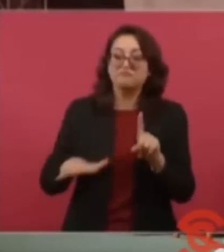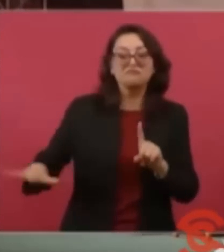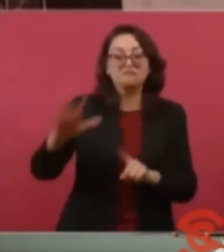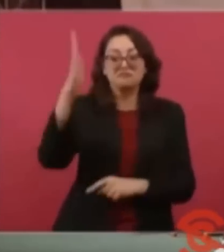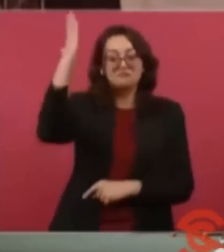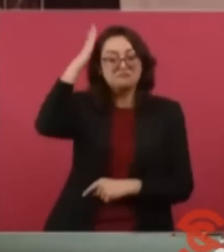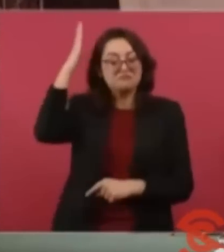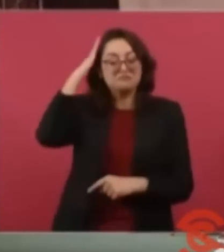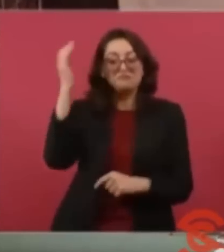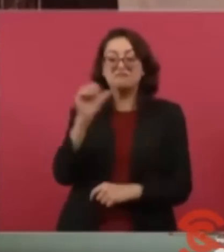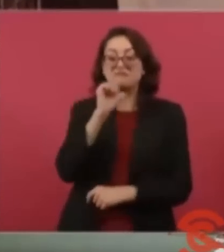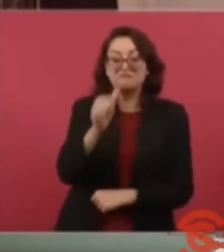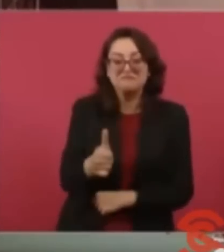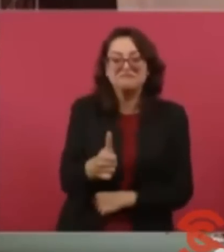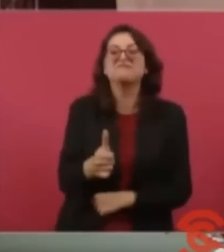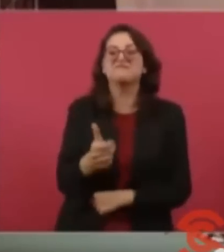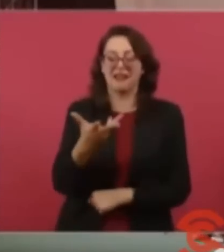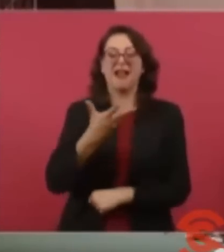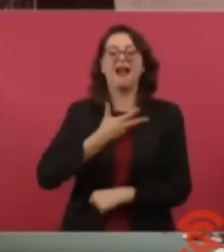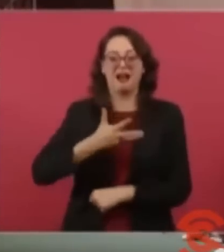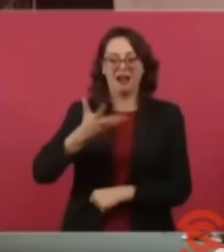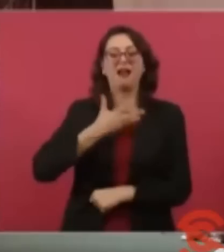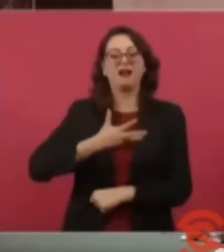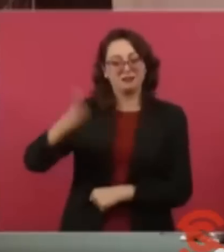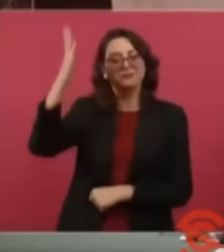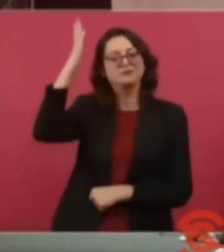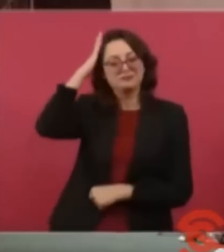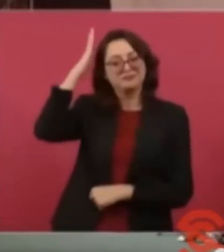proletariado sin cabeza.